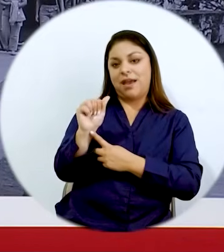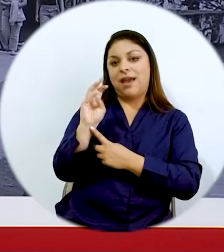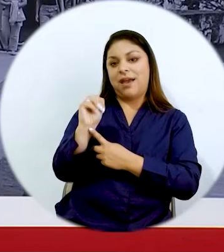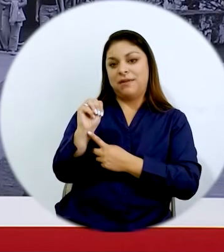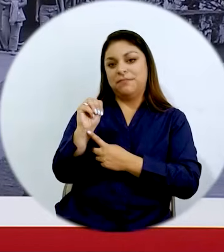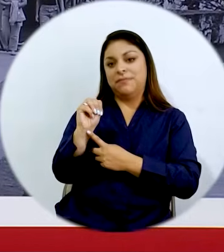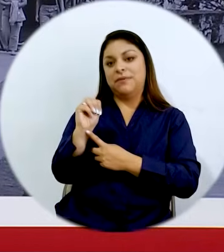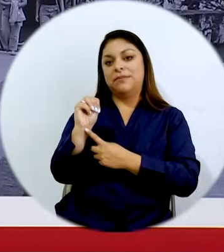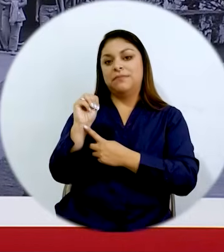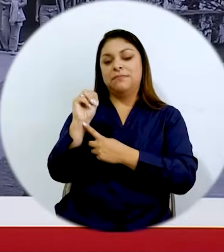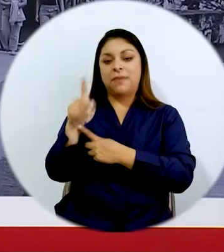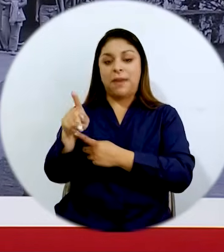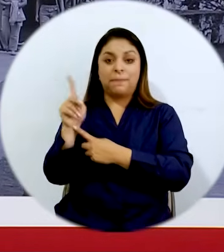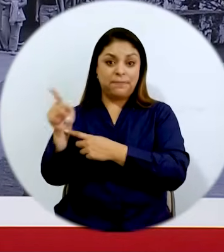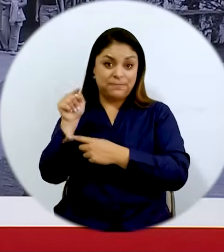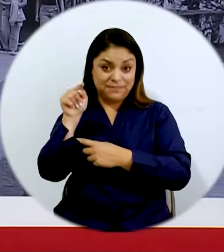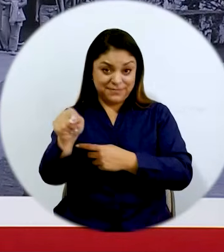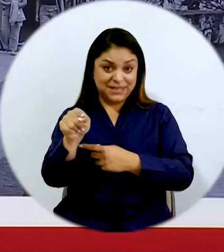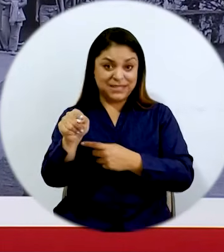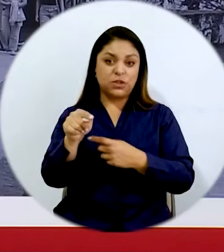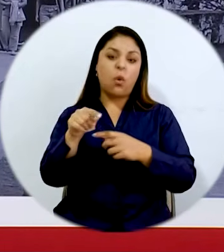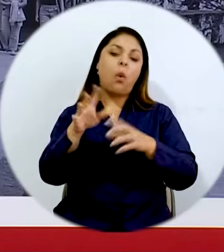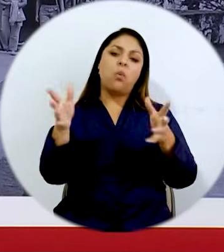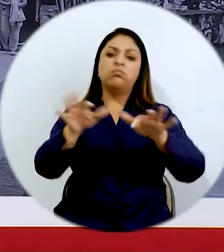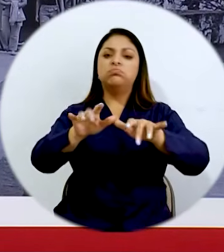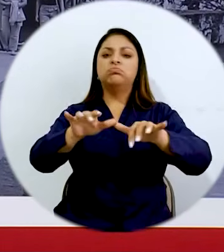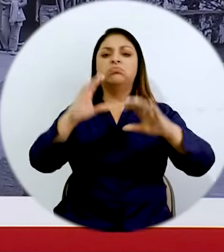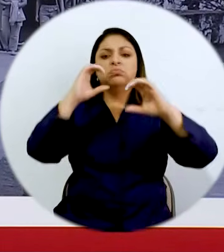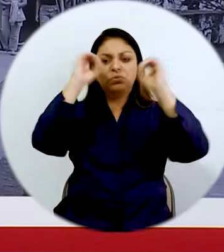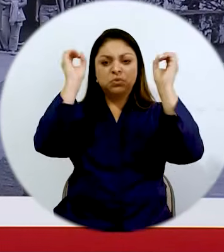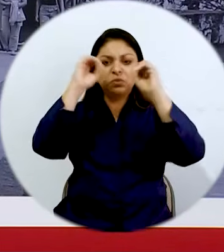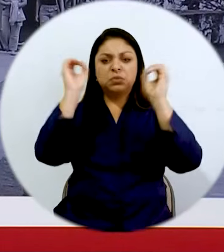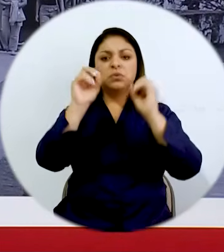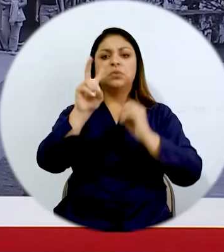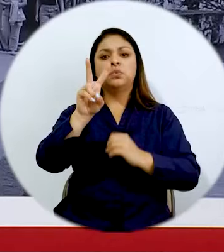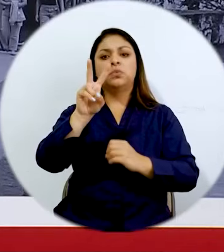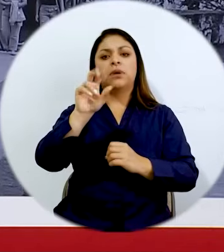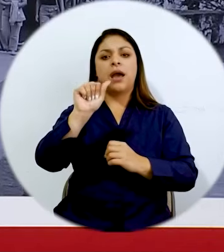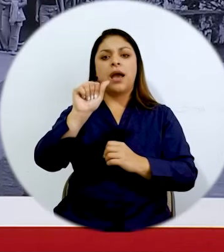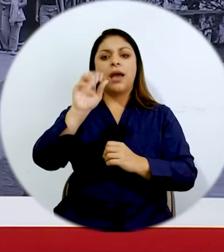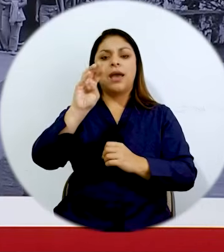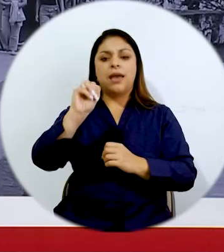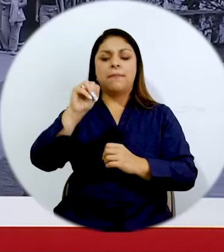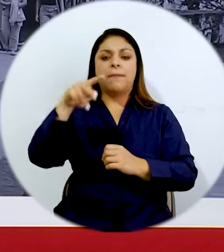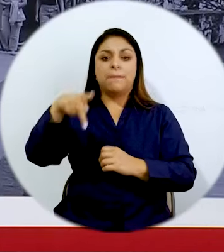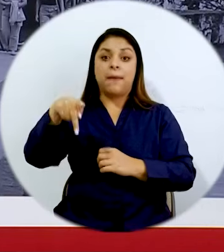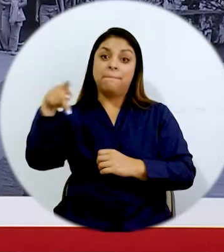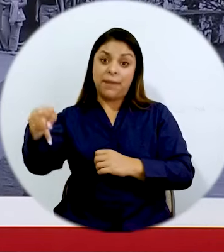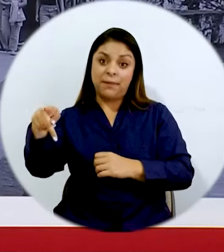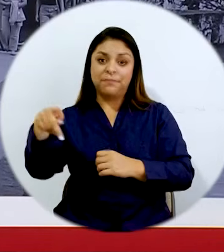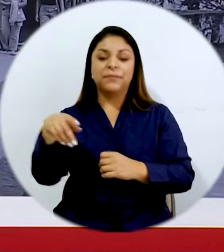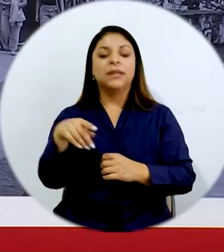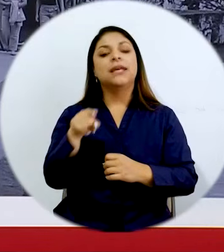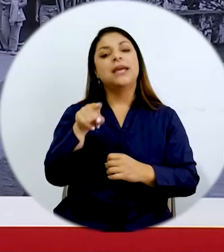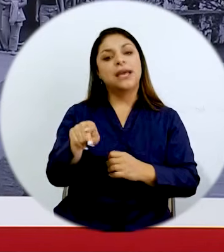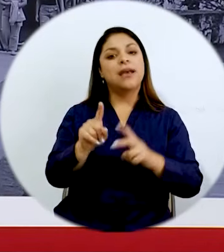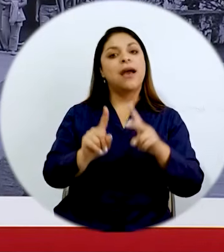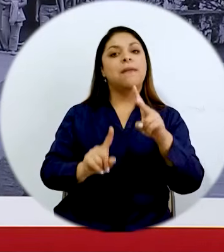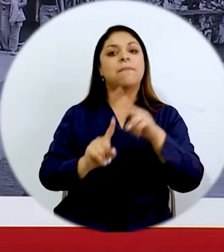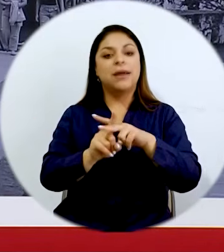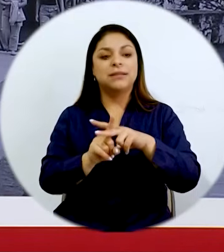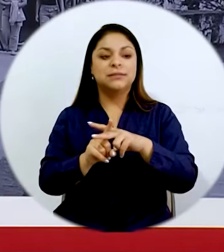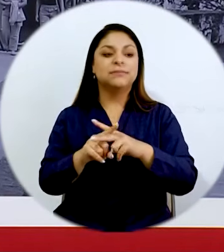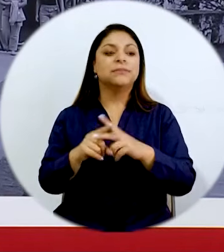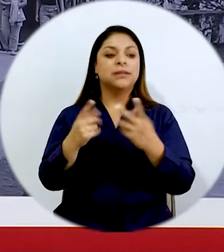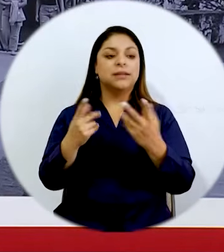VAMPP, o si no, ustedes pueden buscar en cualquiera de sus buscadores, ¿verdad? VAMPP, y ahí les va